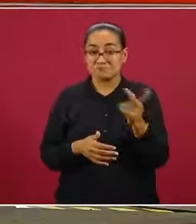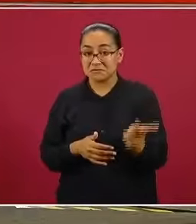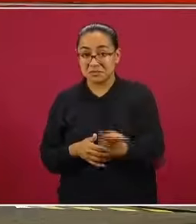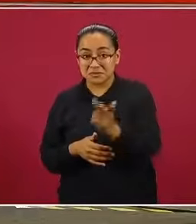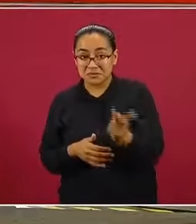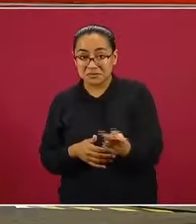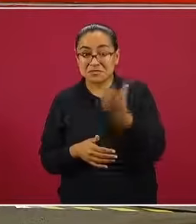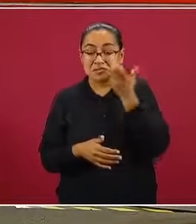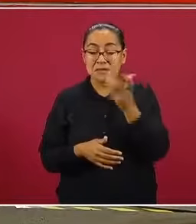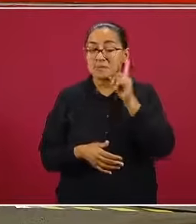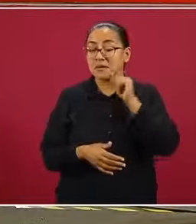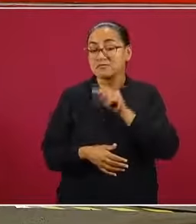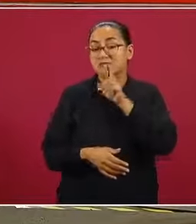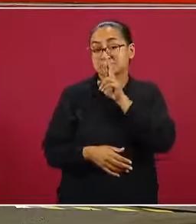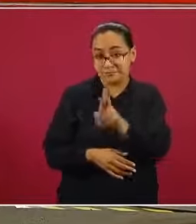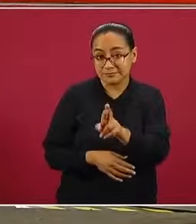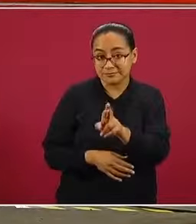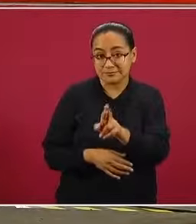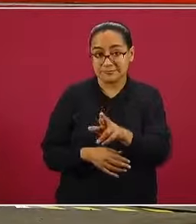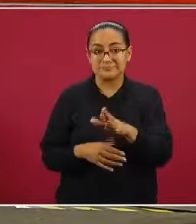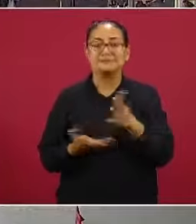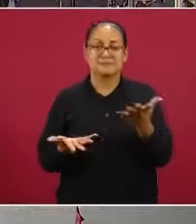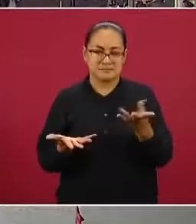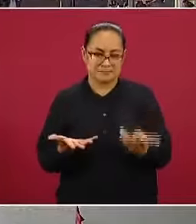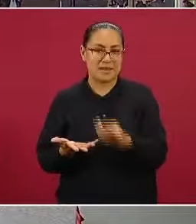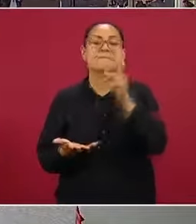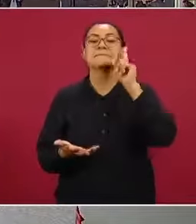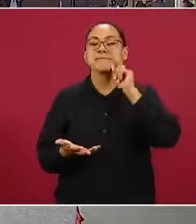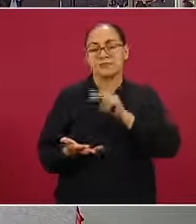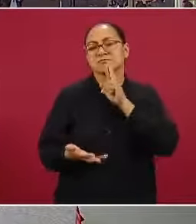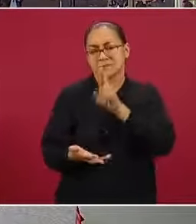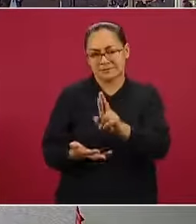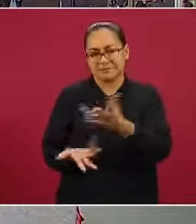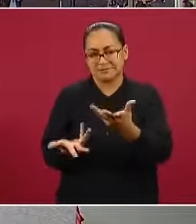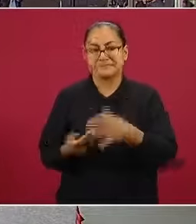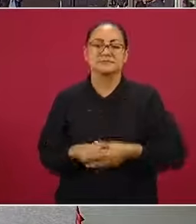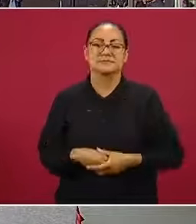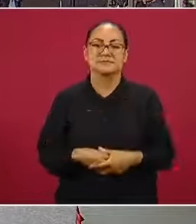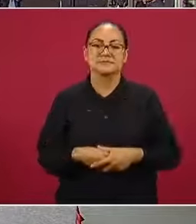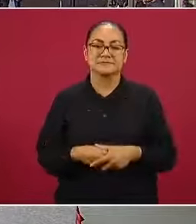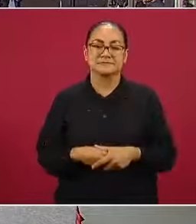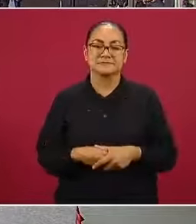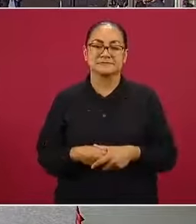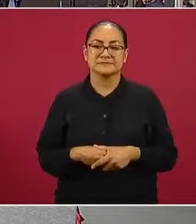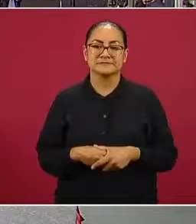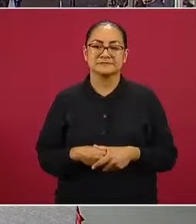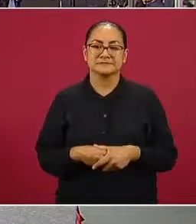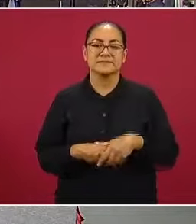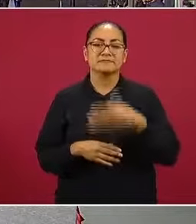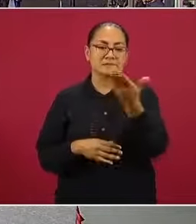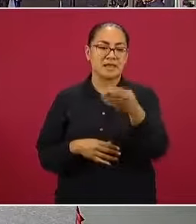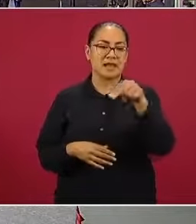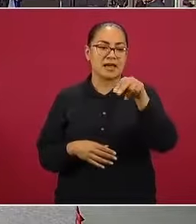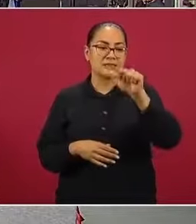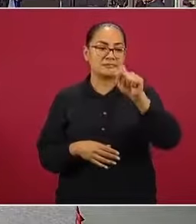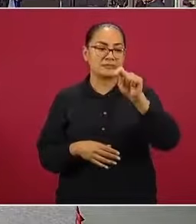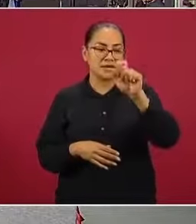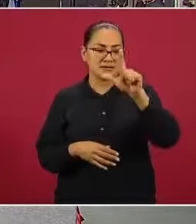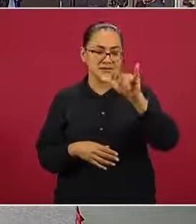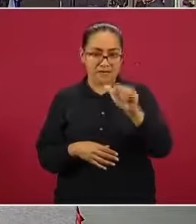iniciamos? A ver, échale la pregunta y mañana empezamos respondiendo la pregunta. Natalia Vitela, de Grupo Reforma. Gracias. Son